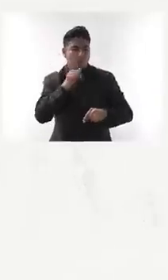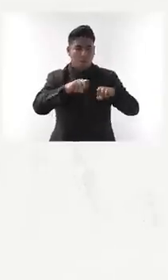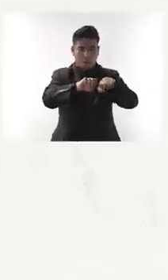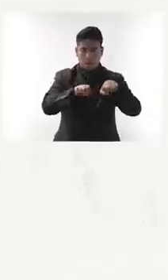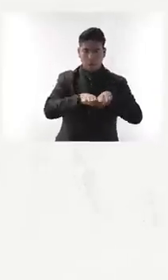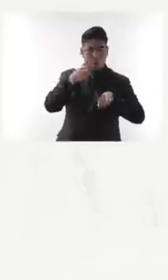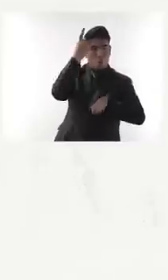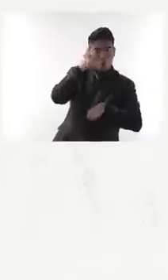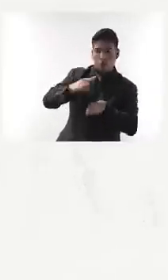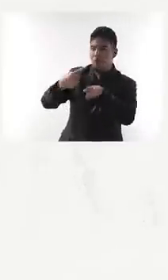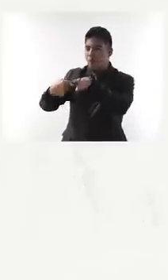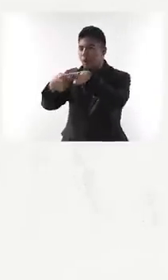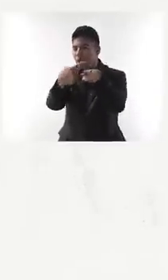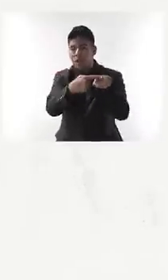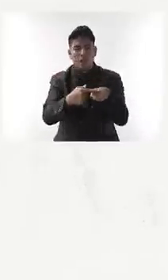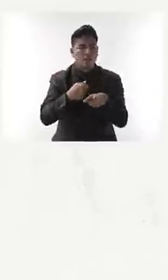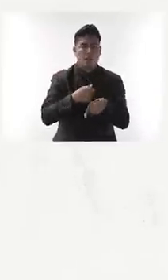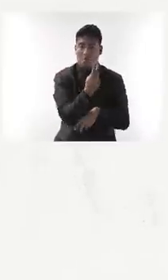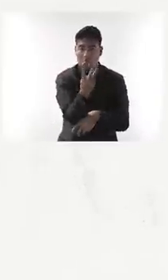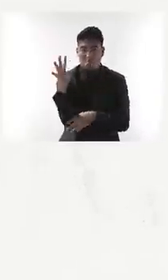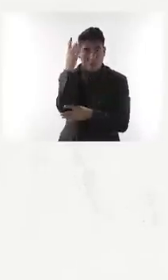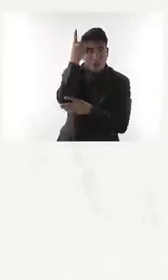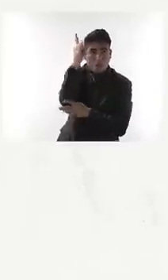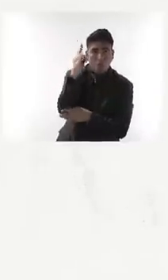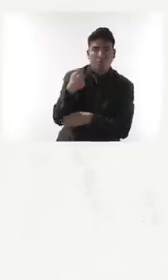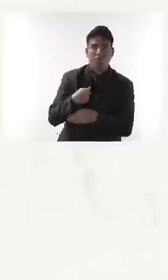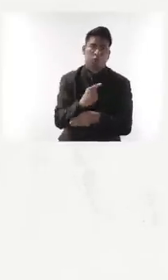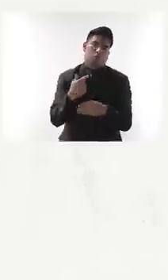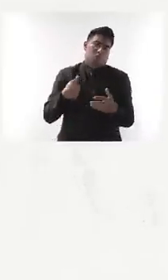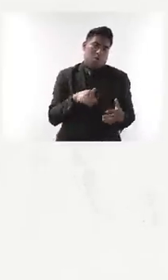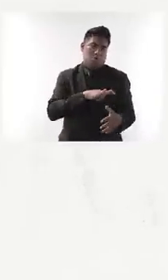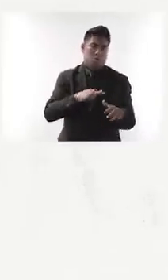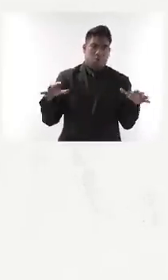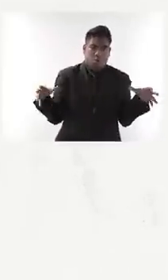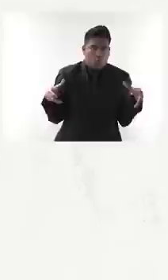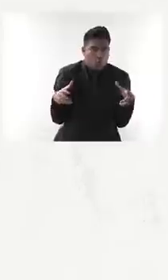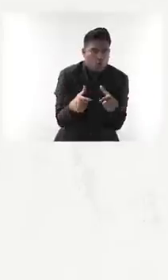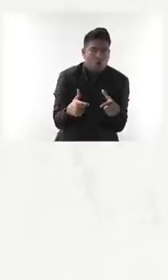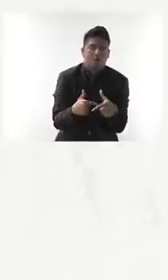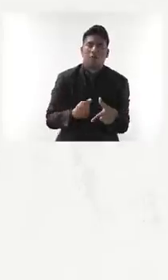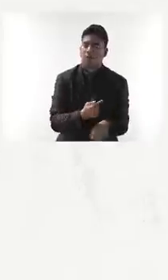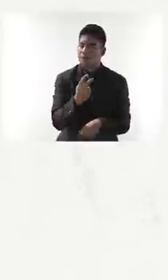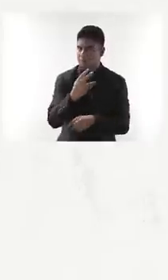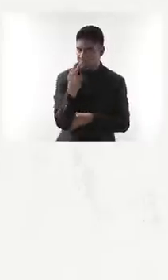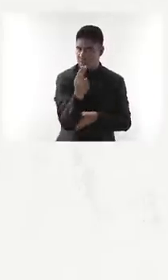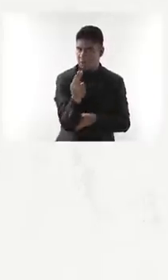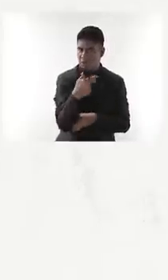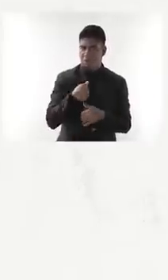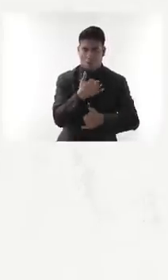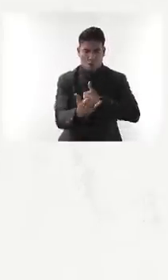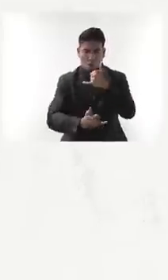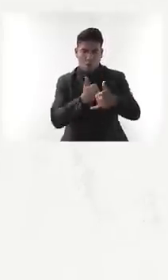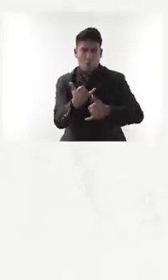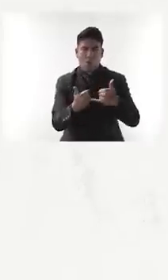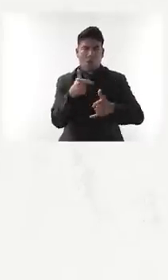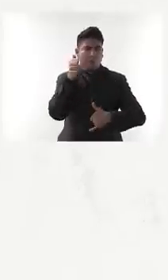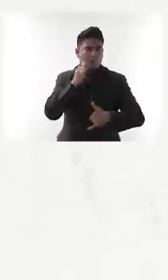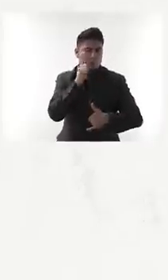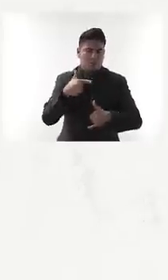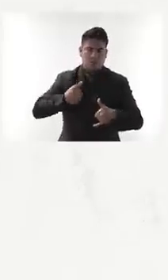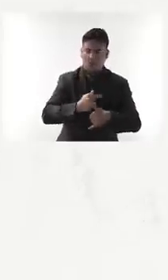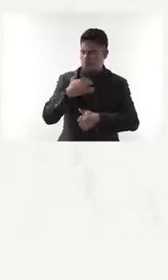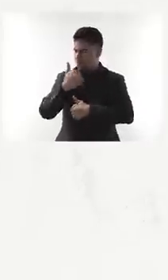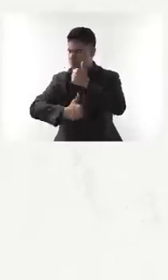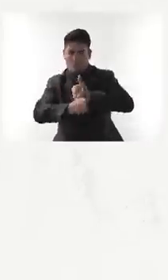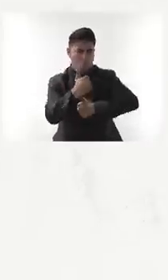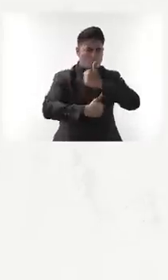de incentivos premiando la constancia se deberá traducir en un torneo más competitivo y la estrategia para